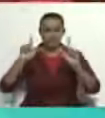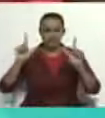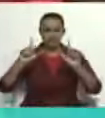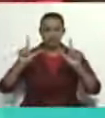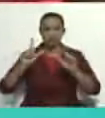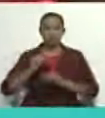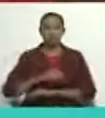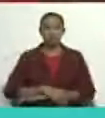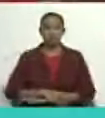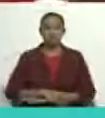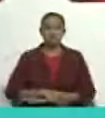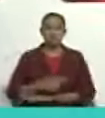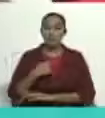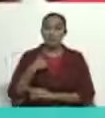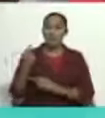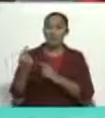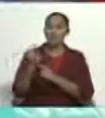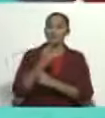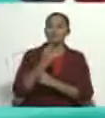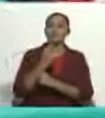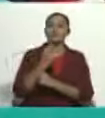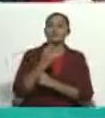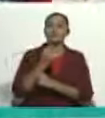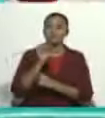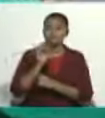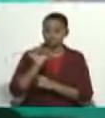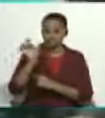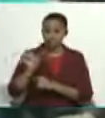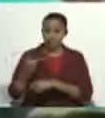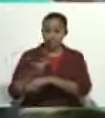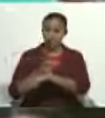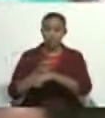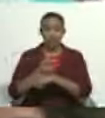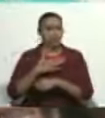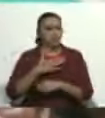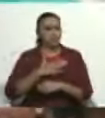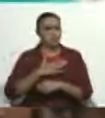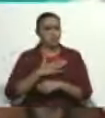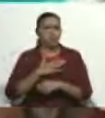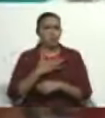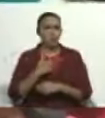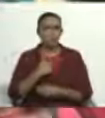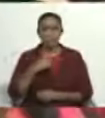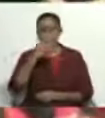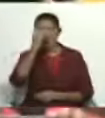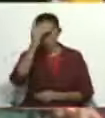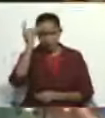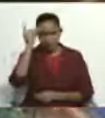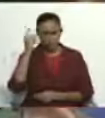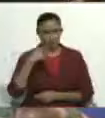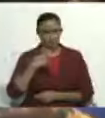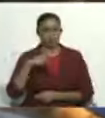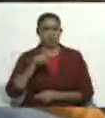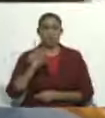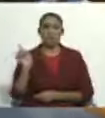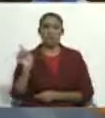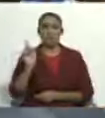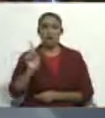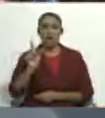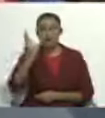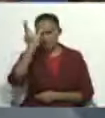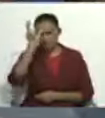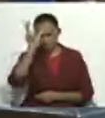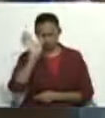Y me acusaron injustamente, señor gobernador, que yo y que estaba en Falcón. Yo estaba en